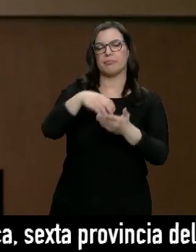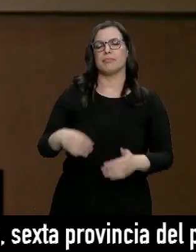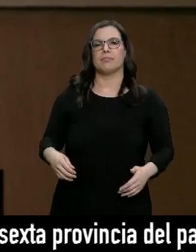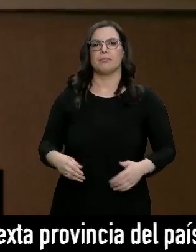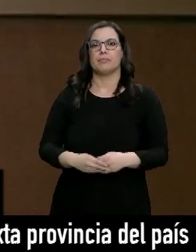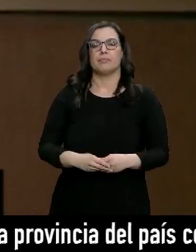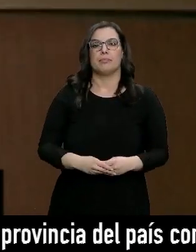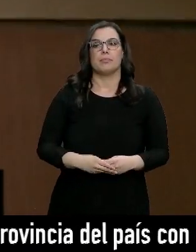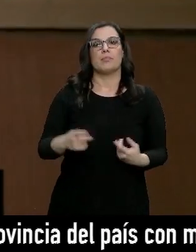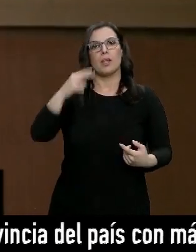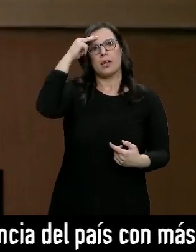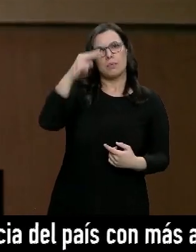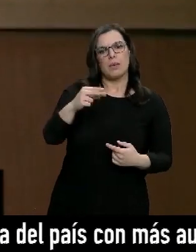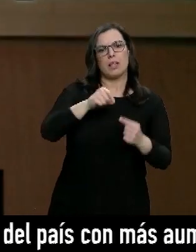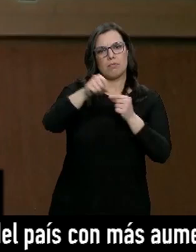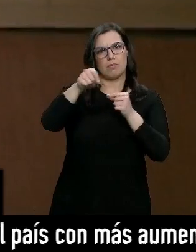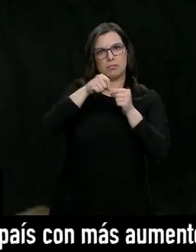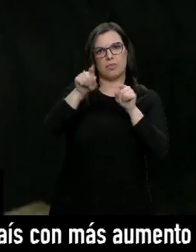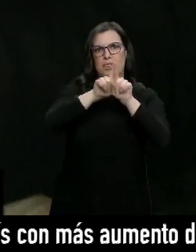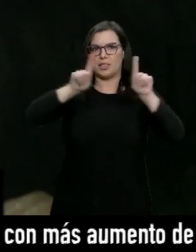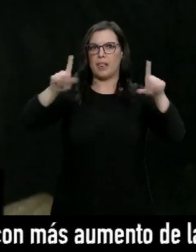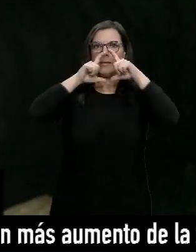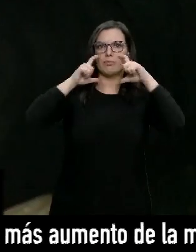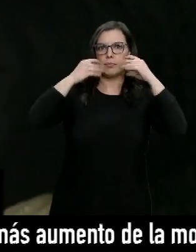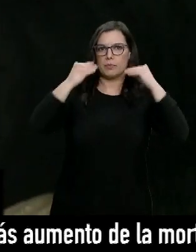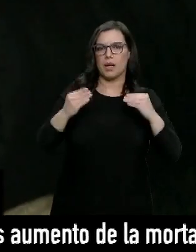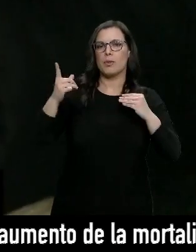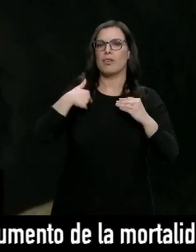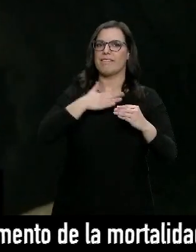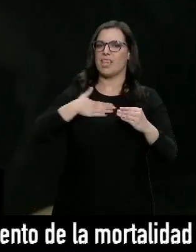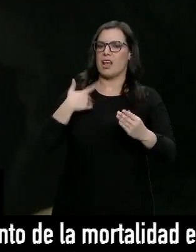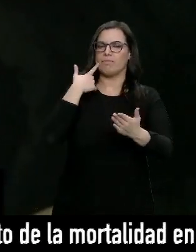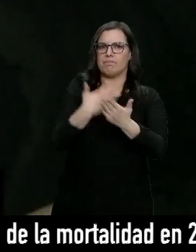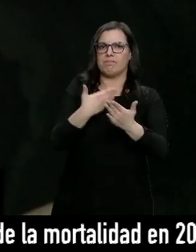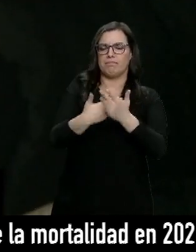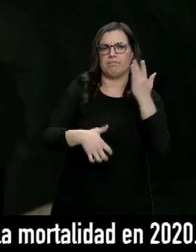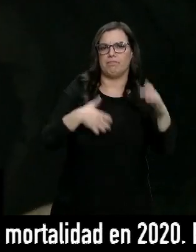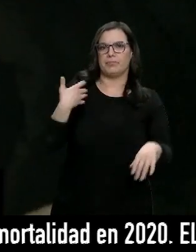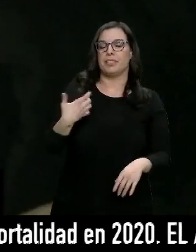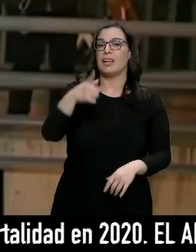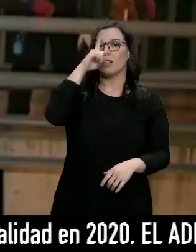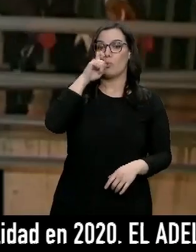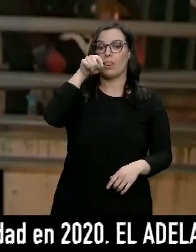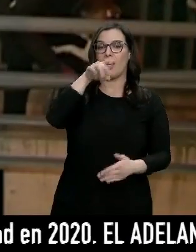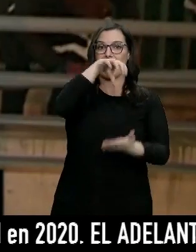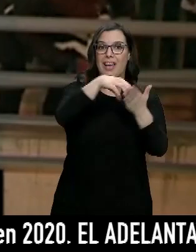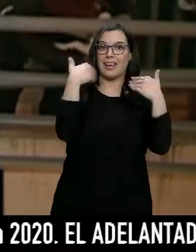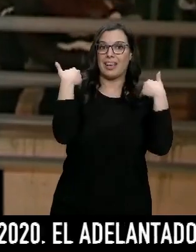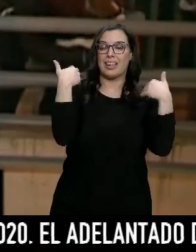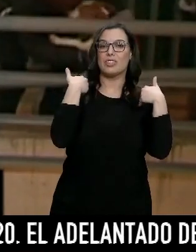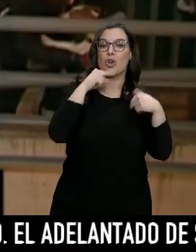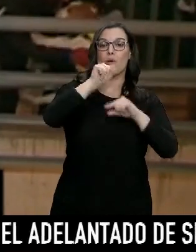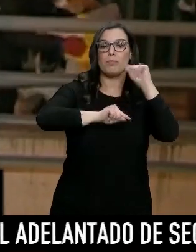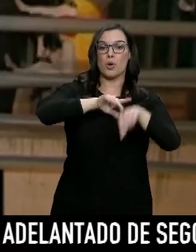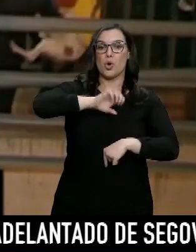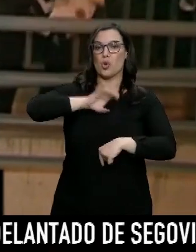Junta. Respetando las medidas de seguridad, han querido demostrar su indignación. Recuerdan que en los gimnasios el índice de contagios